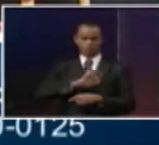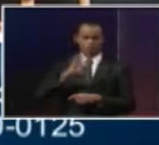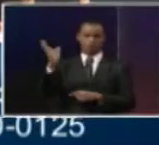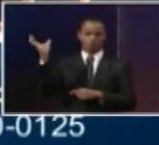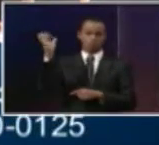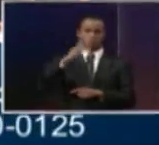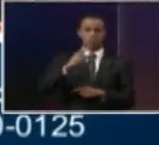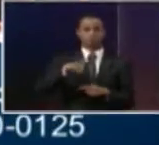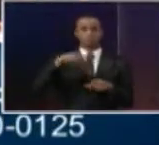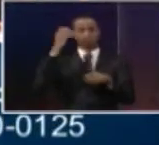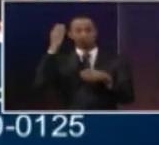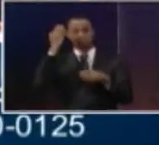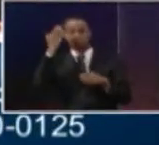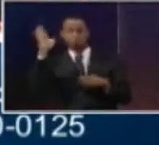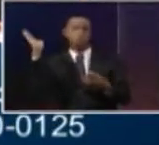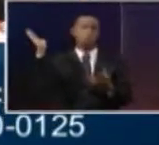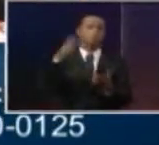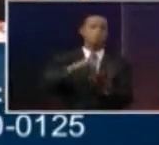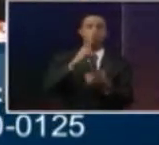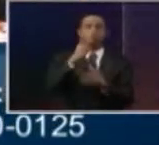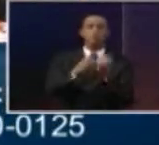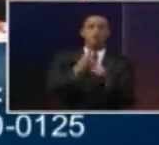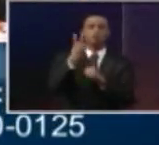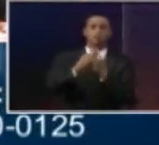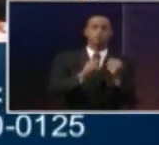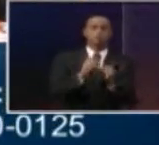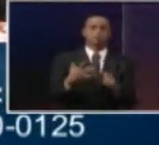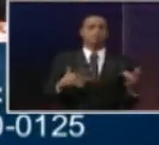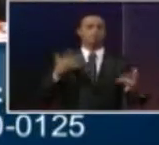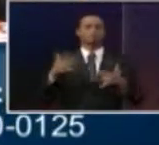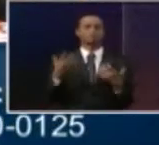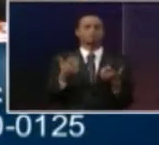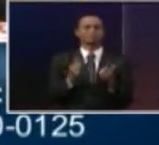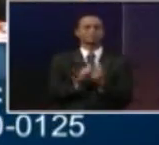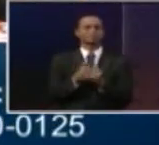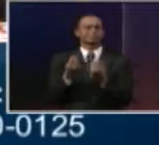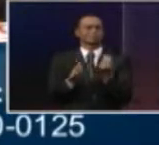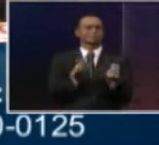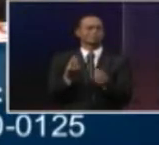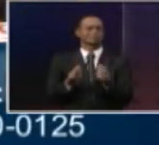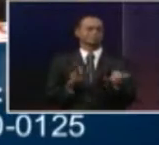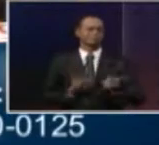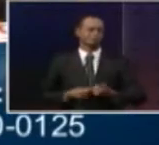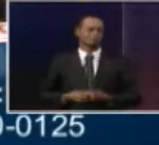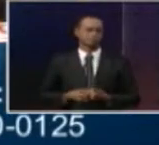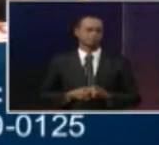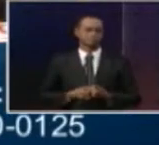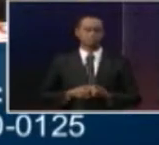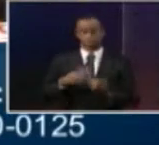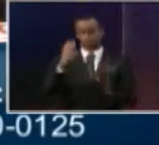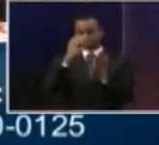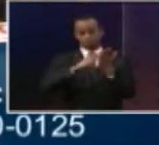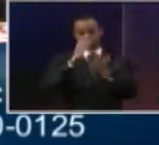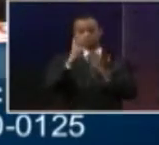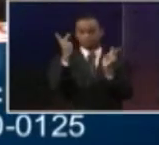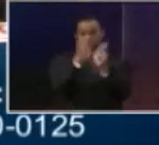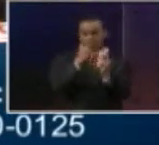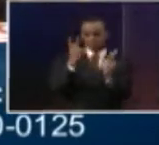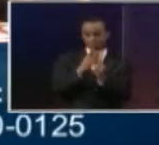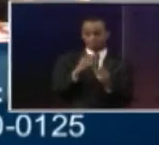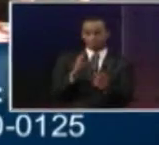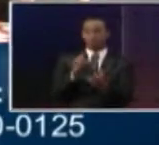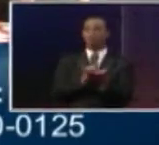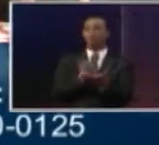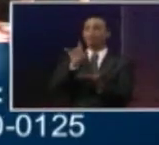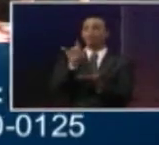me voy, no es que yo no sé cuándo venga, me voy por 1 o 2 años. ¿Cuál es la emoción de esa relación en pareja? Ahí vamos. Ponga un calendario de verse. Vaya en febrero,